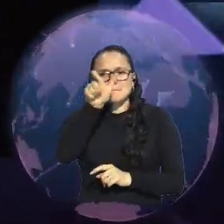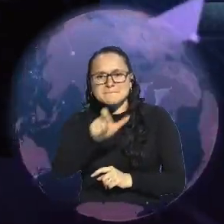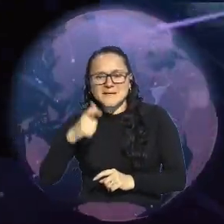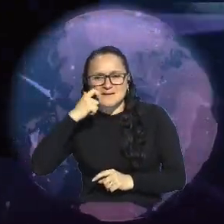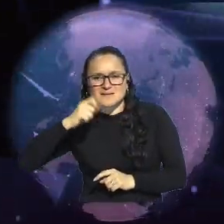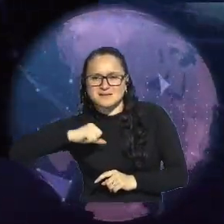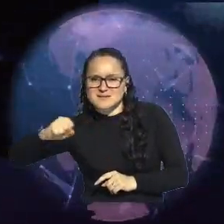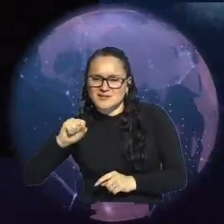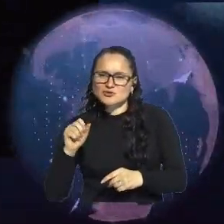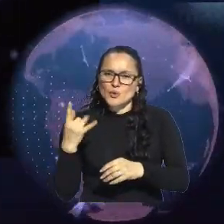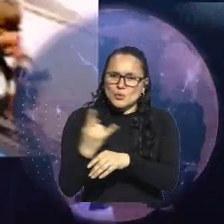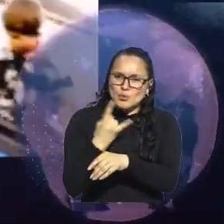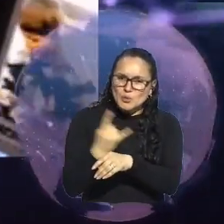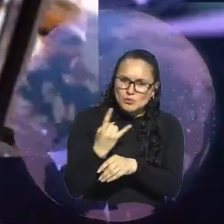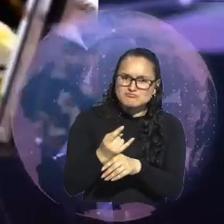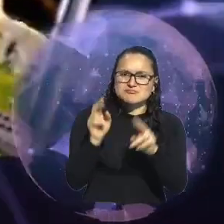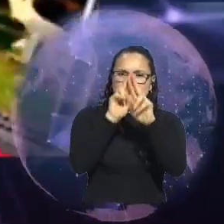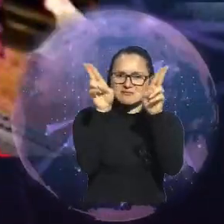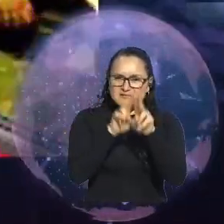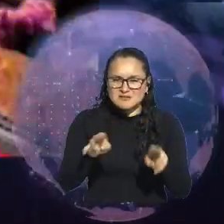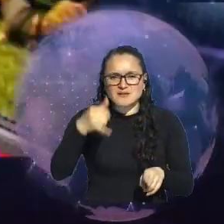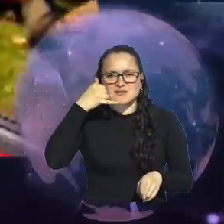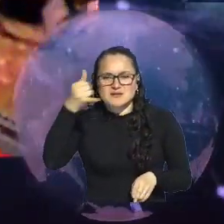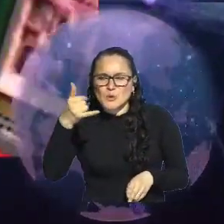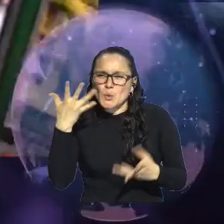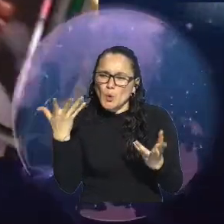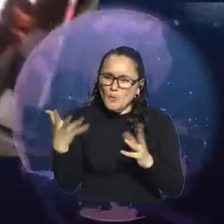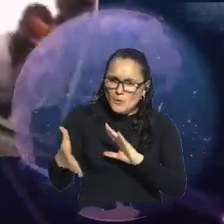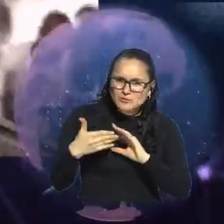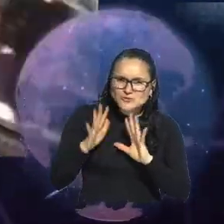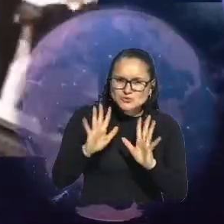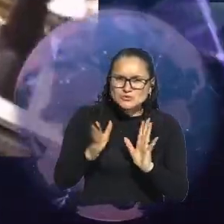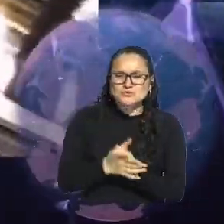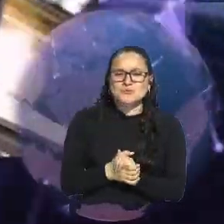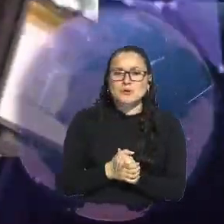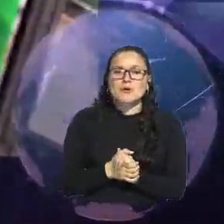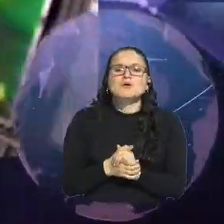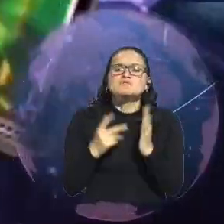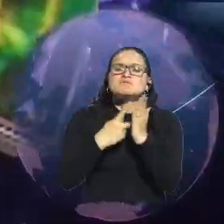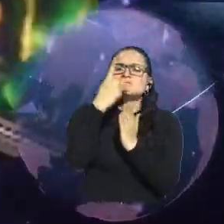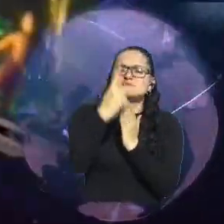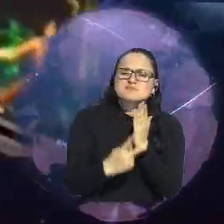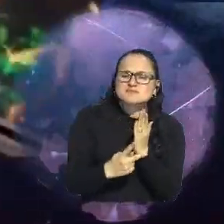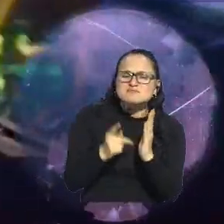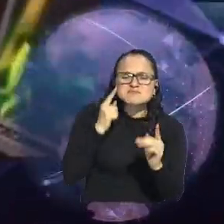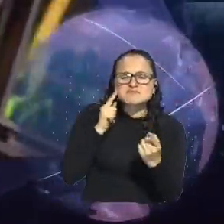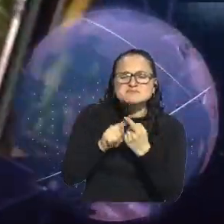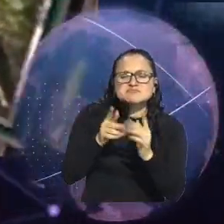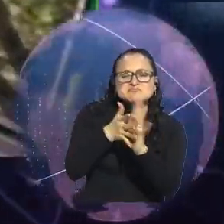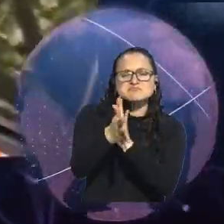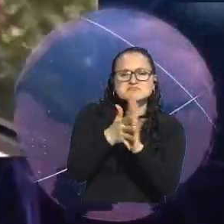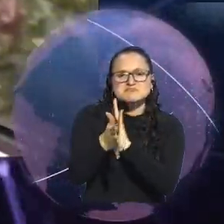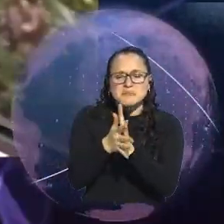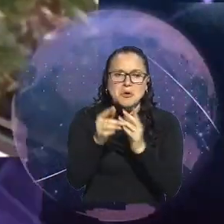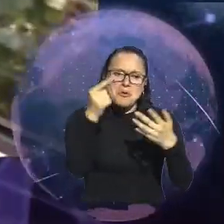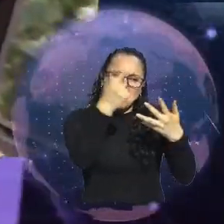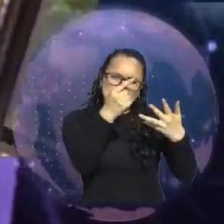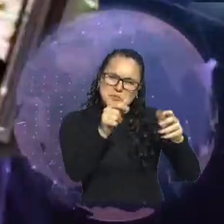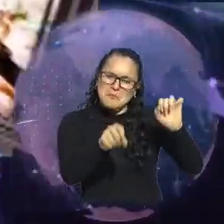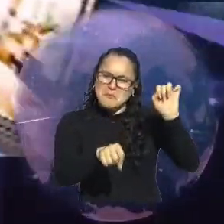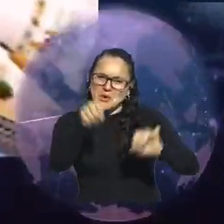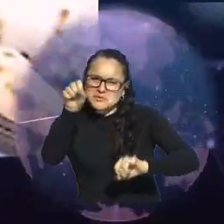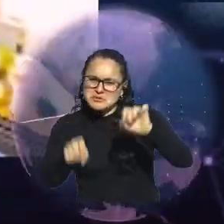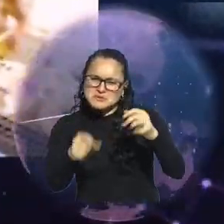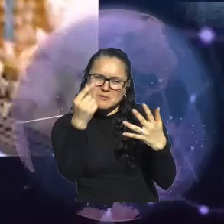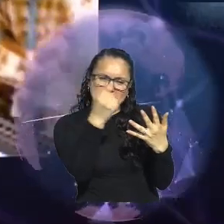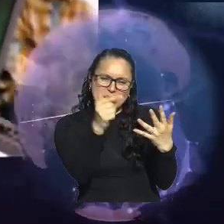de comunicaciones el proyecto fue publicado con el propósito de evaluar las alternativas identificadas en el